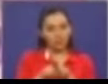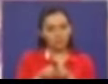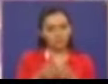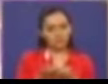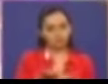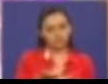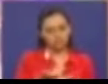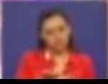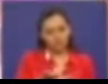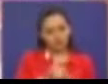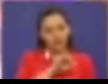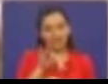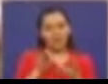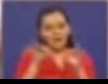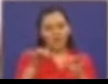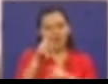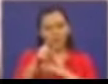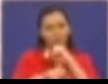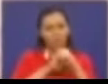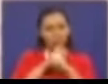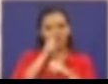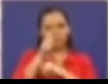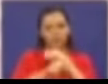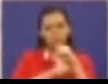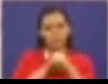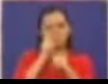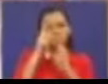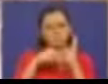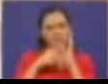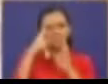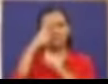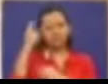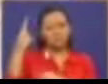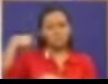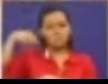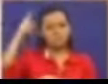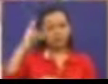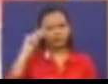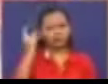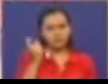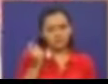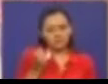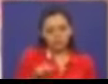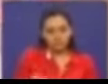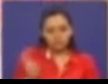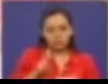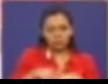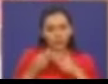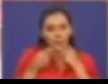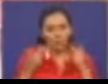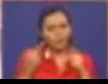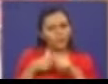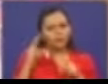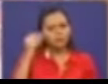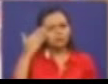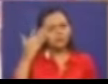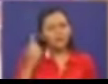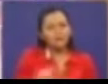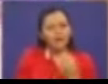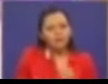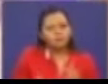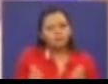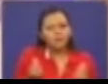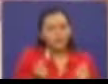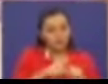barbaridad de regalar anualmente el IES 1.100 millones que no necesitaba, aumentaba el gasto público, no sabía qué hacer con esa plata,